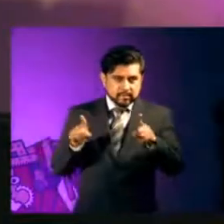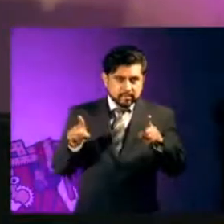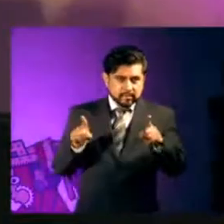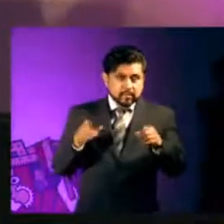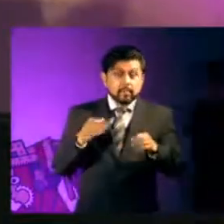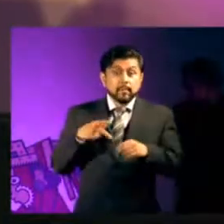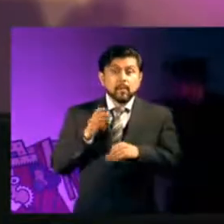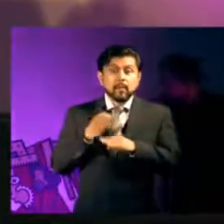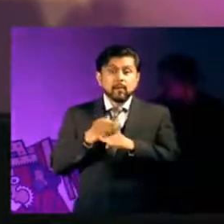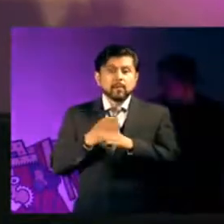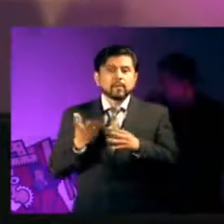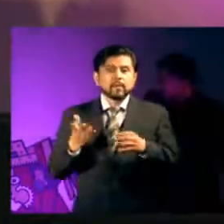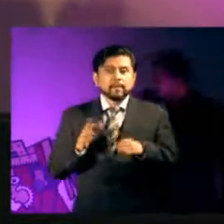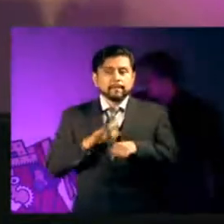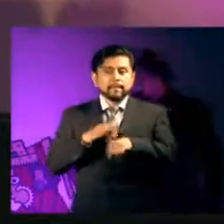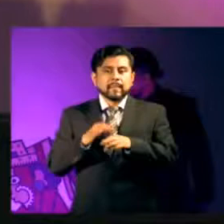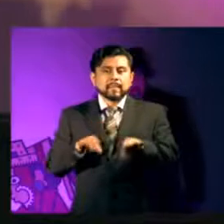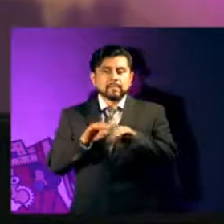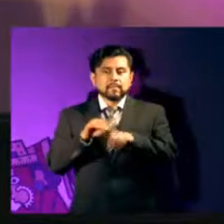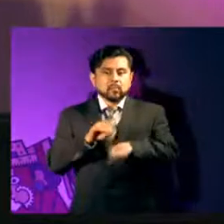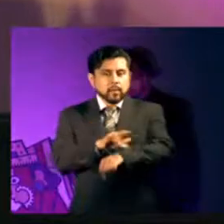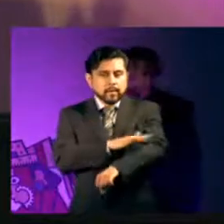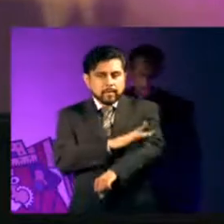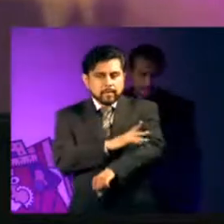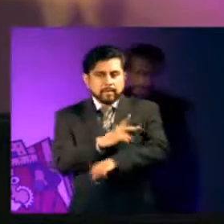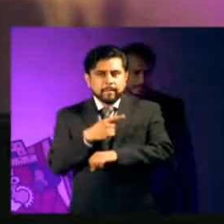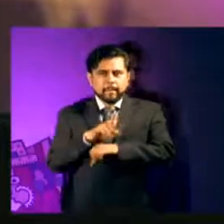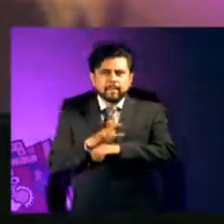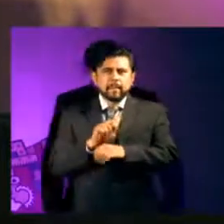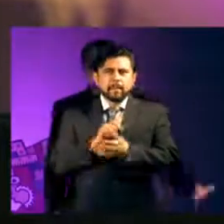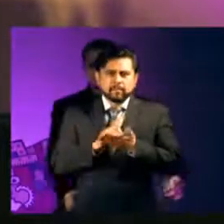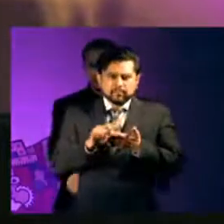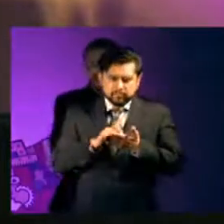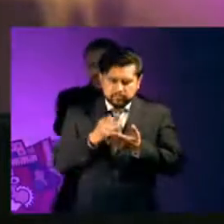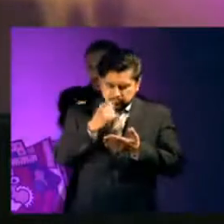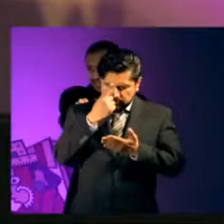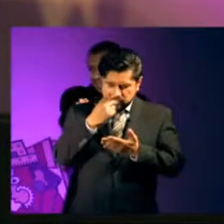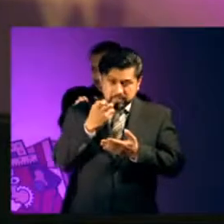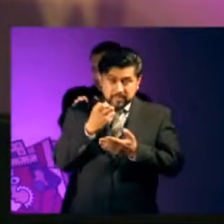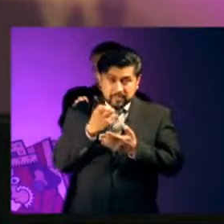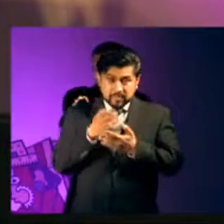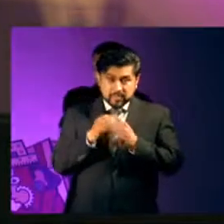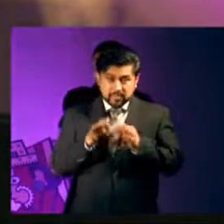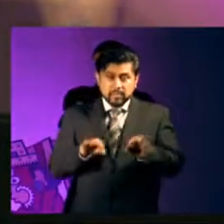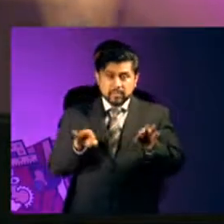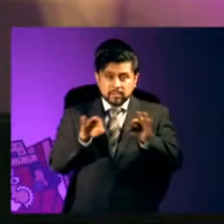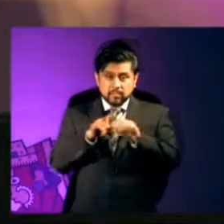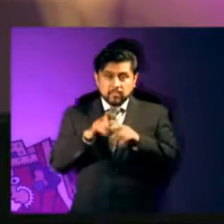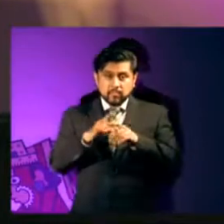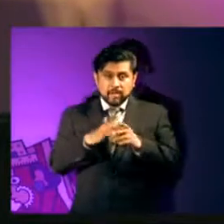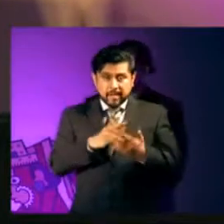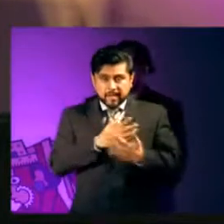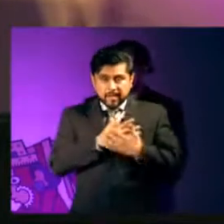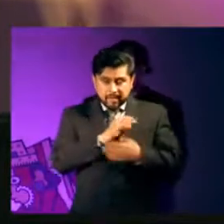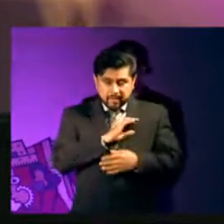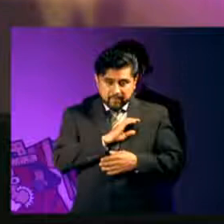que todo es emoción no pero bueno para un escritor siempre tener en cuenta la afectividad